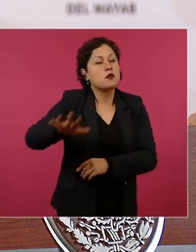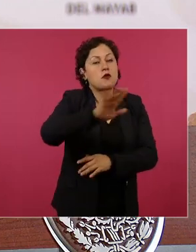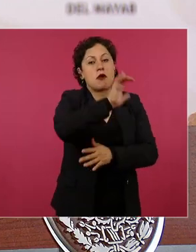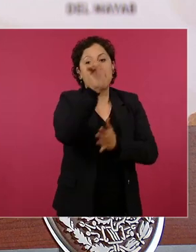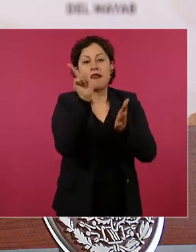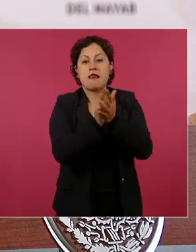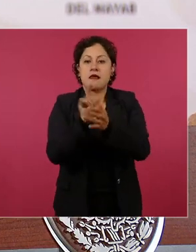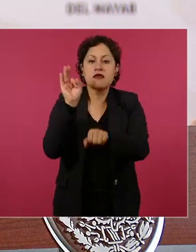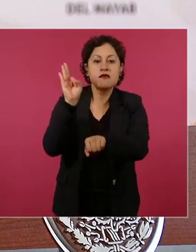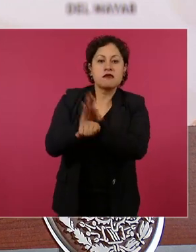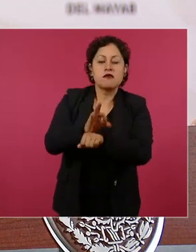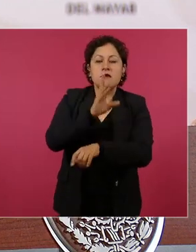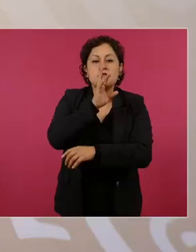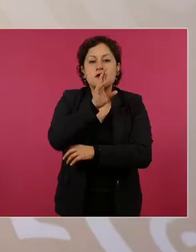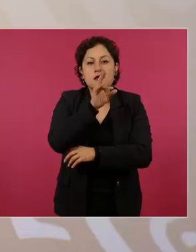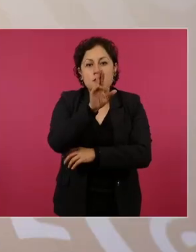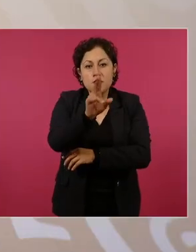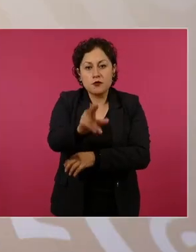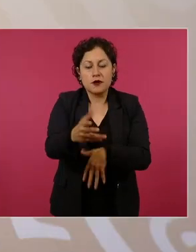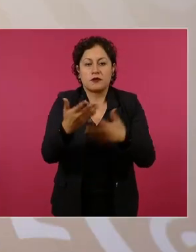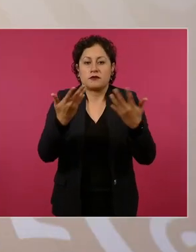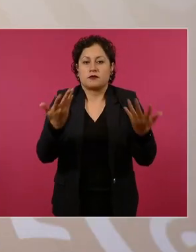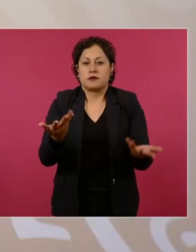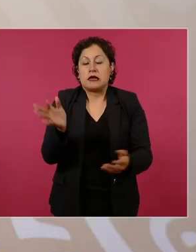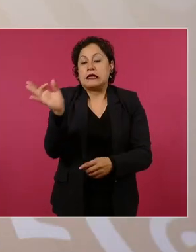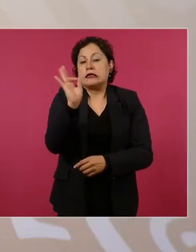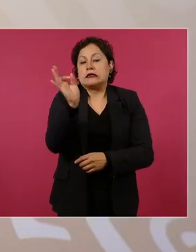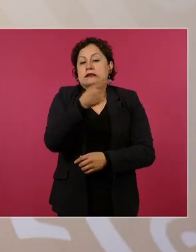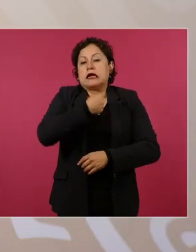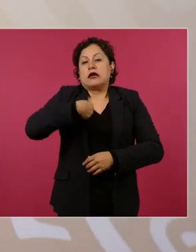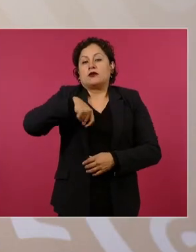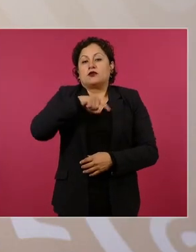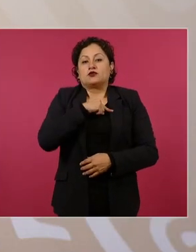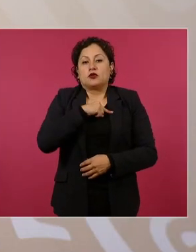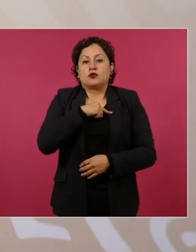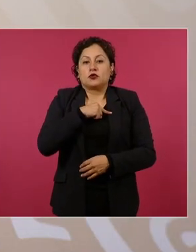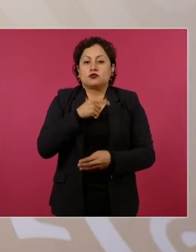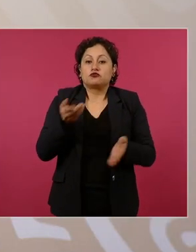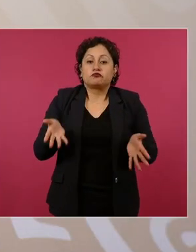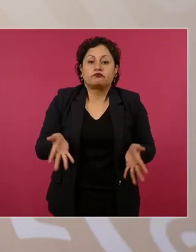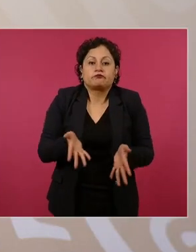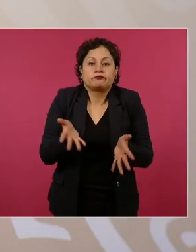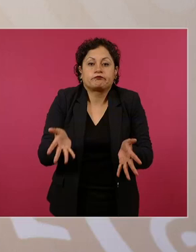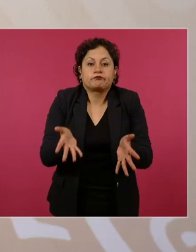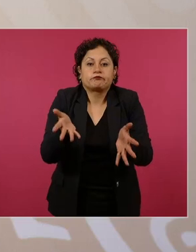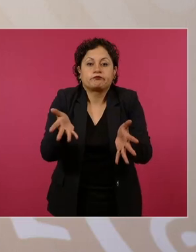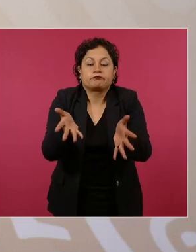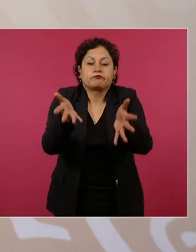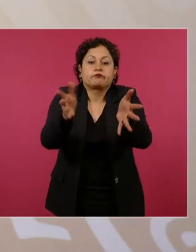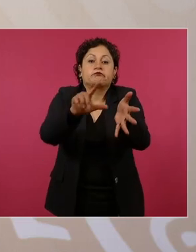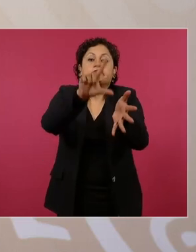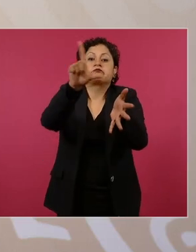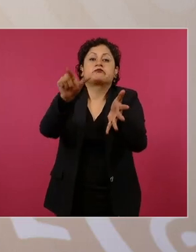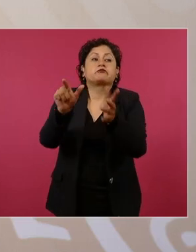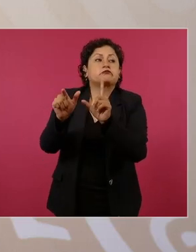pensando en nosotros. A lo mejor a nosotros ya no nos toca verlo, es lo más